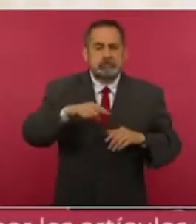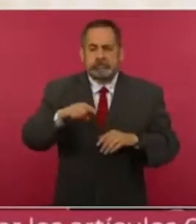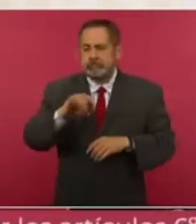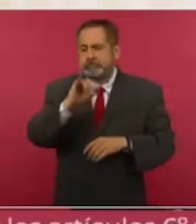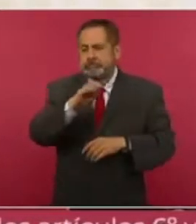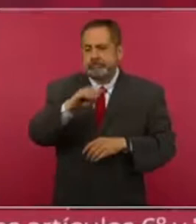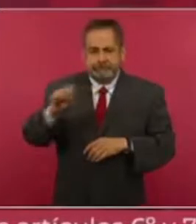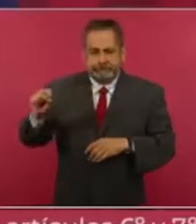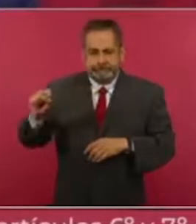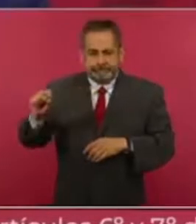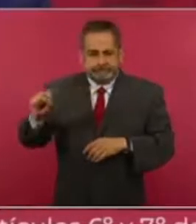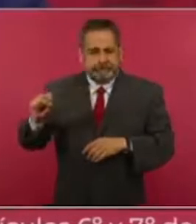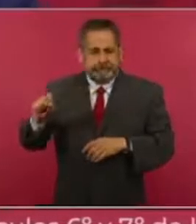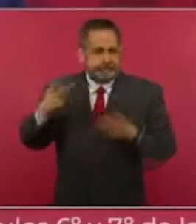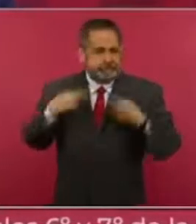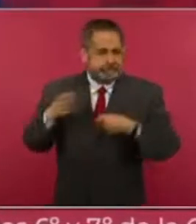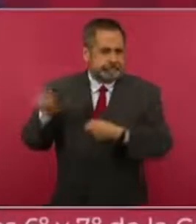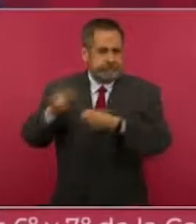Seguro Social,